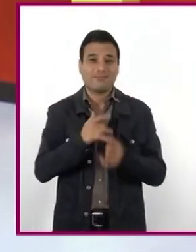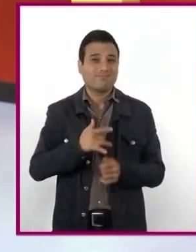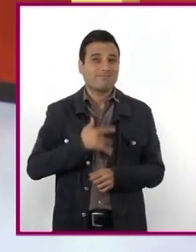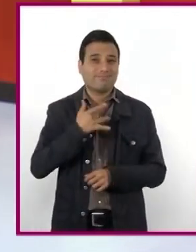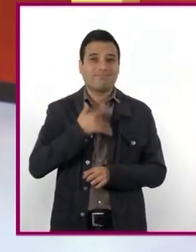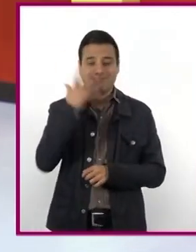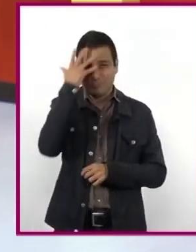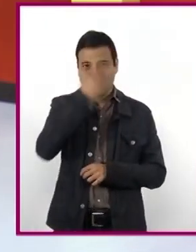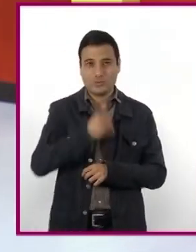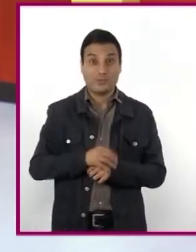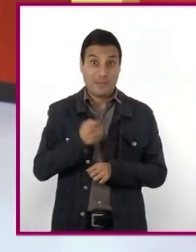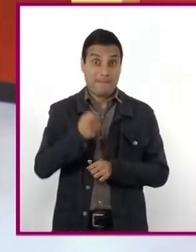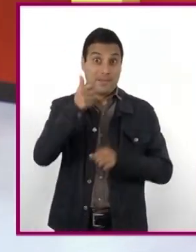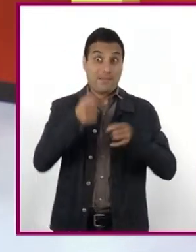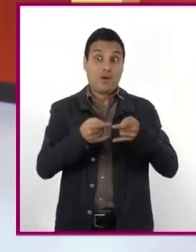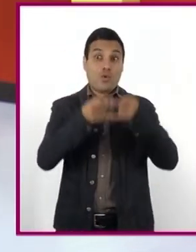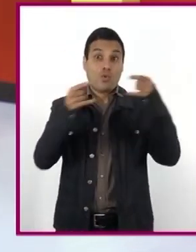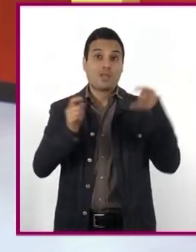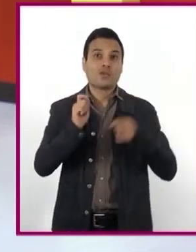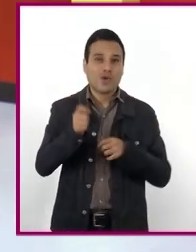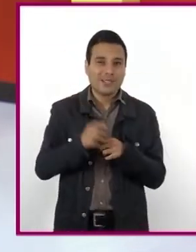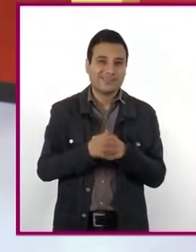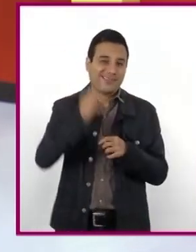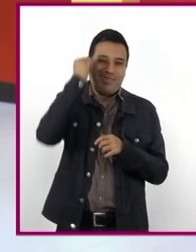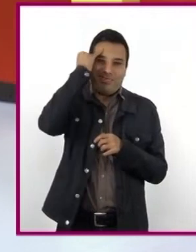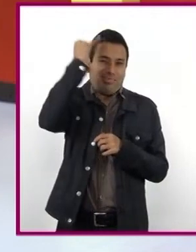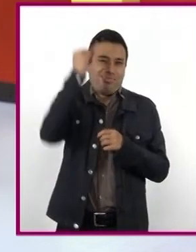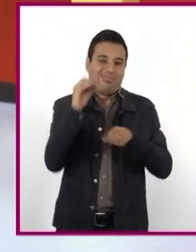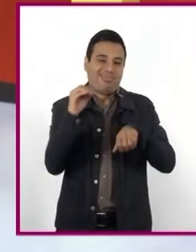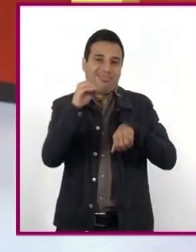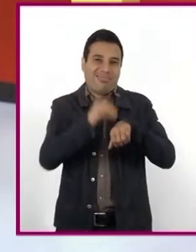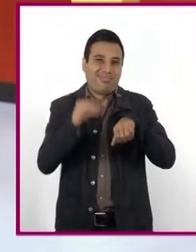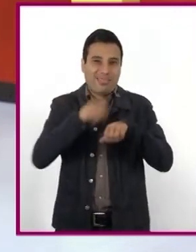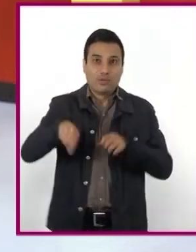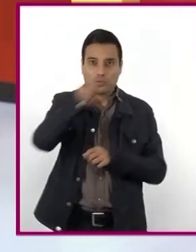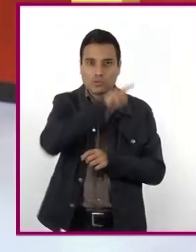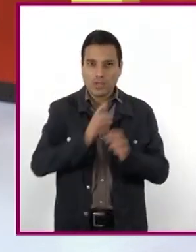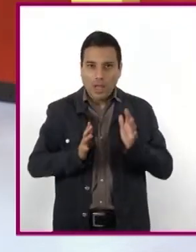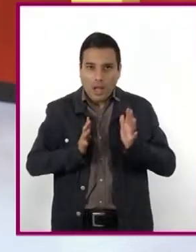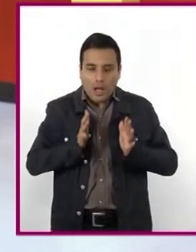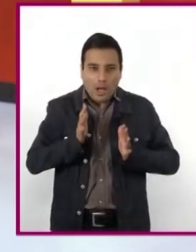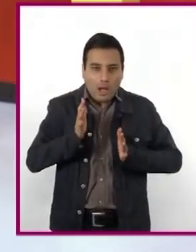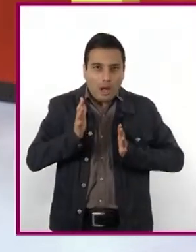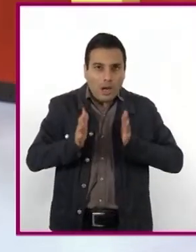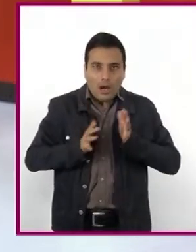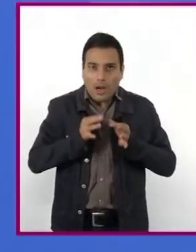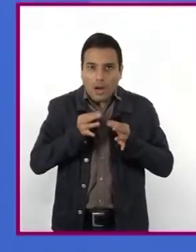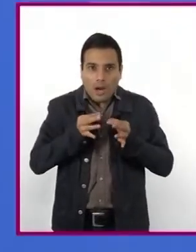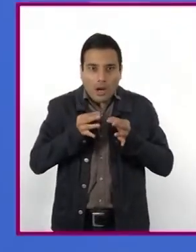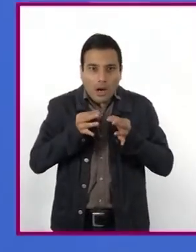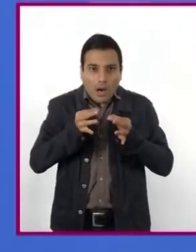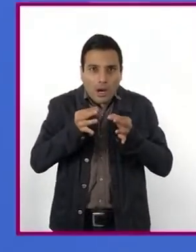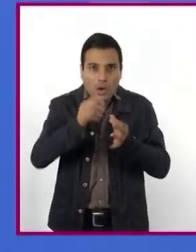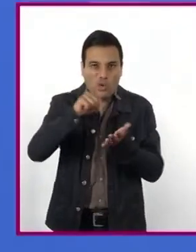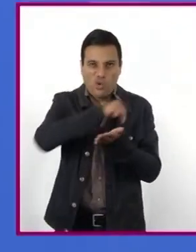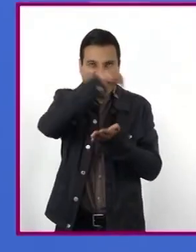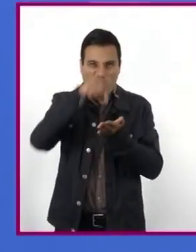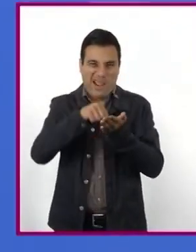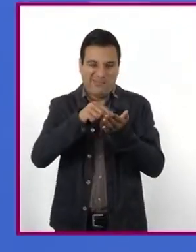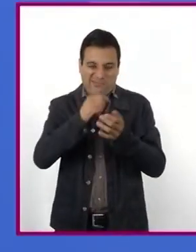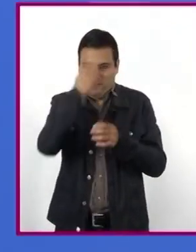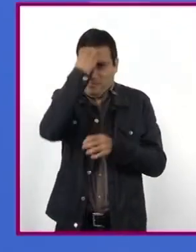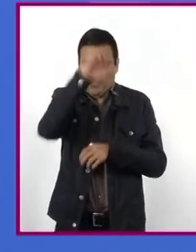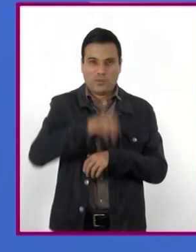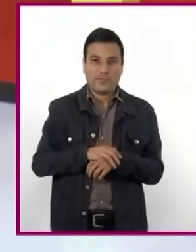El primer cuento era una historia de ciencia ficción. Nos mantuvo a la expectativa, en un escenario imaginario. Pero este